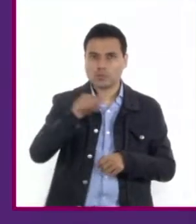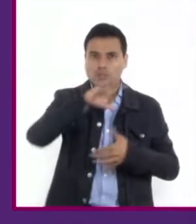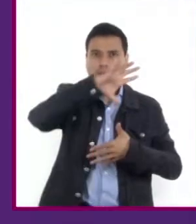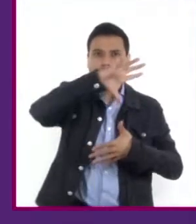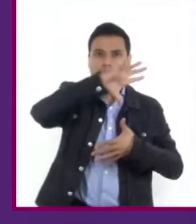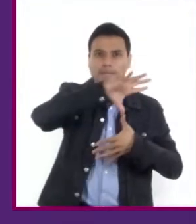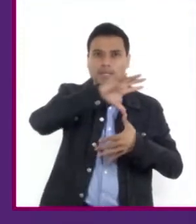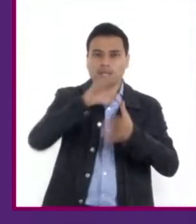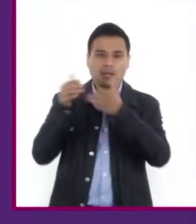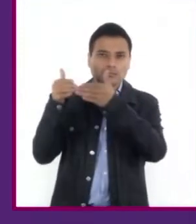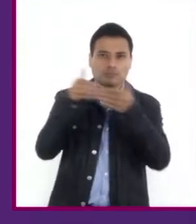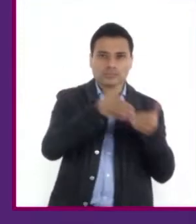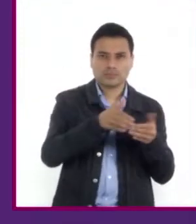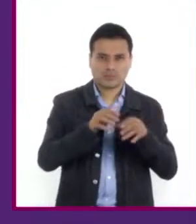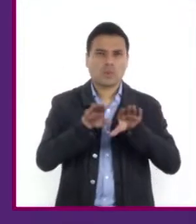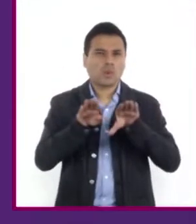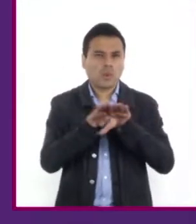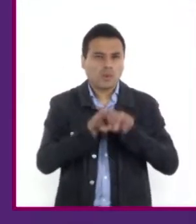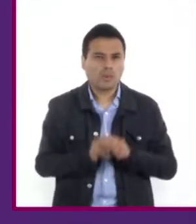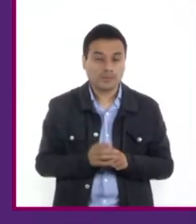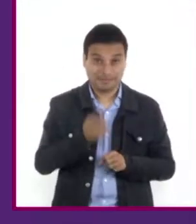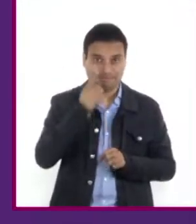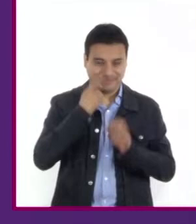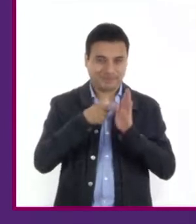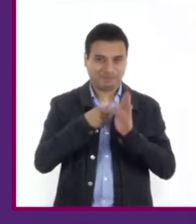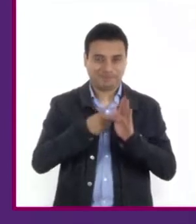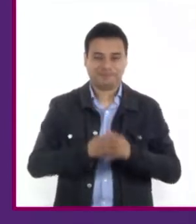americano? Acompáñame a descubrirlo.